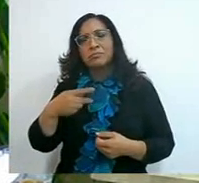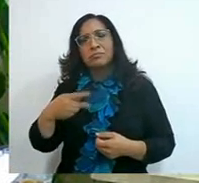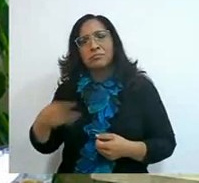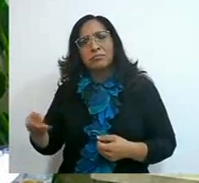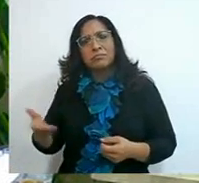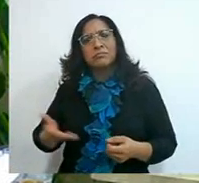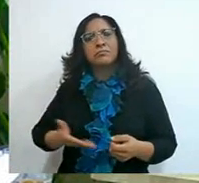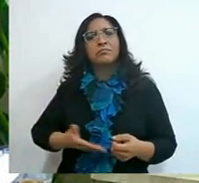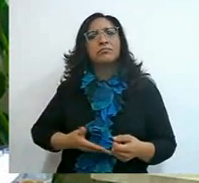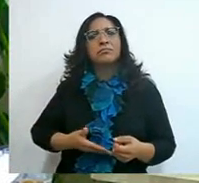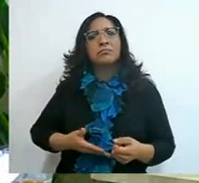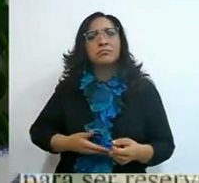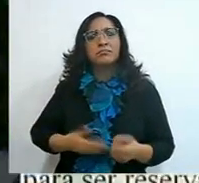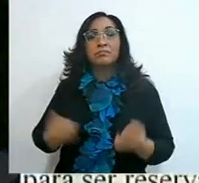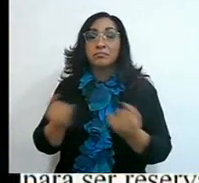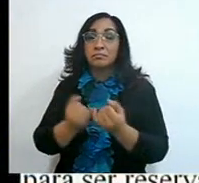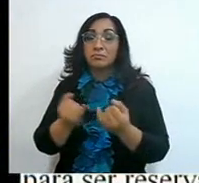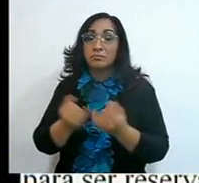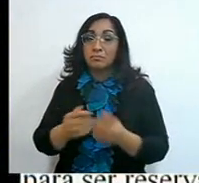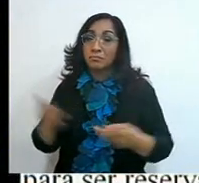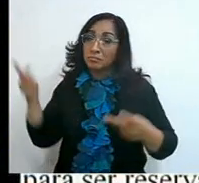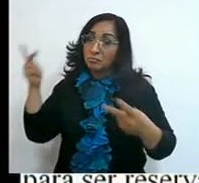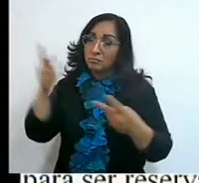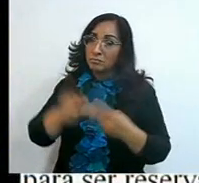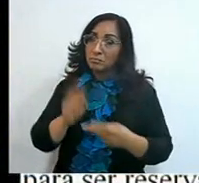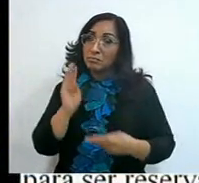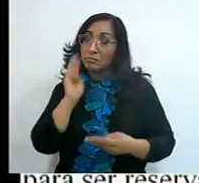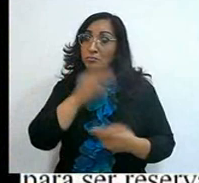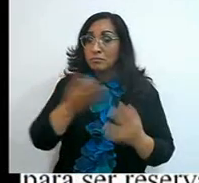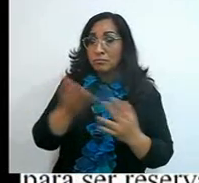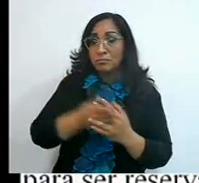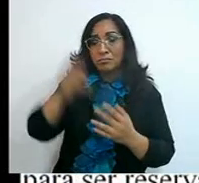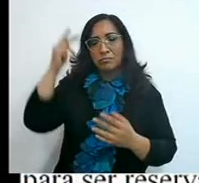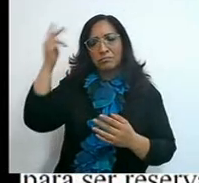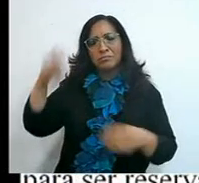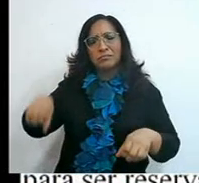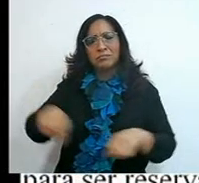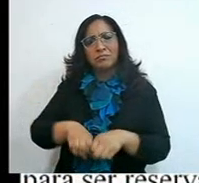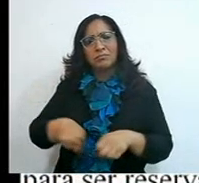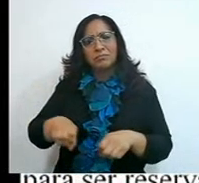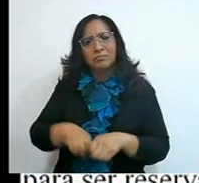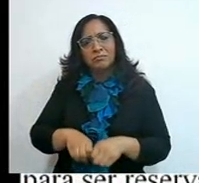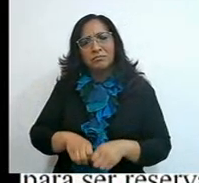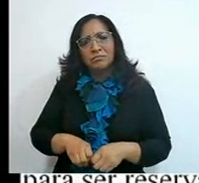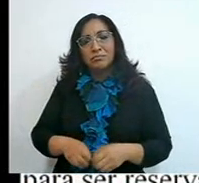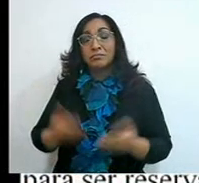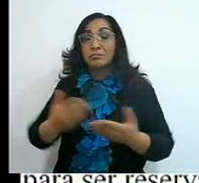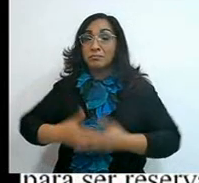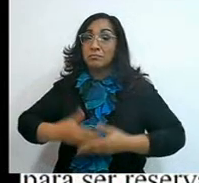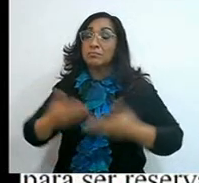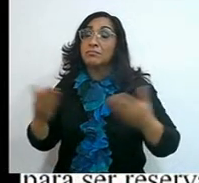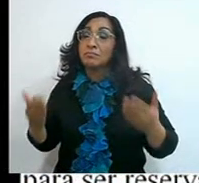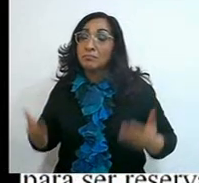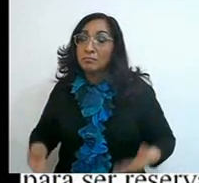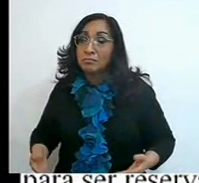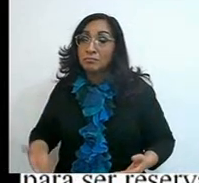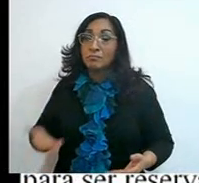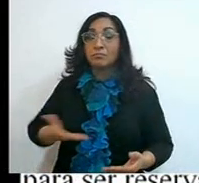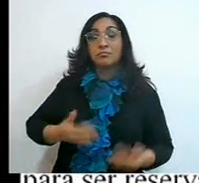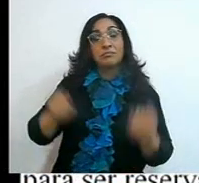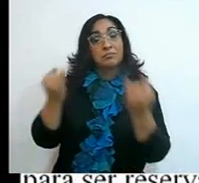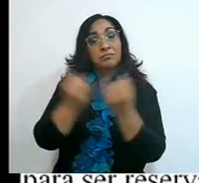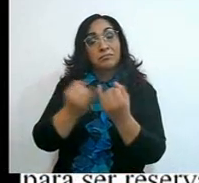hubo también falsos profetas entre el pueblo, como habrá entre vosotros falsos